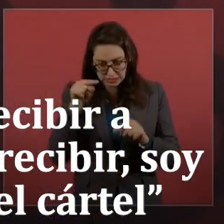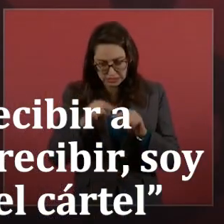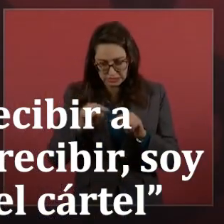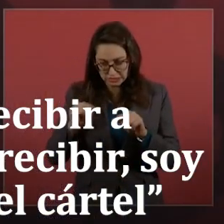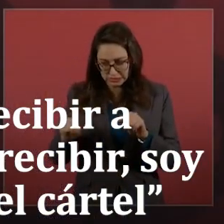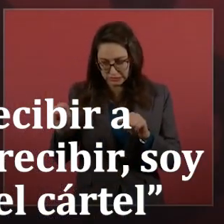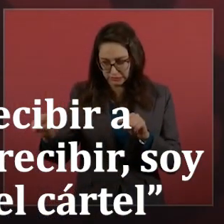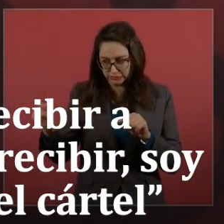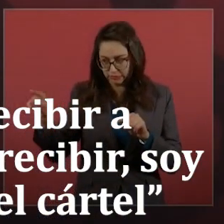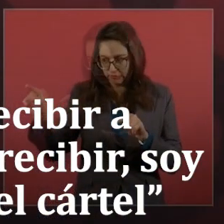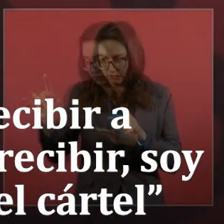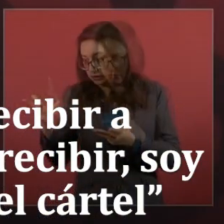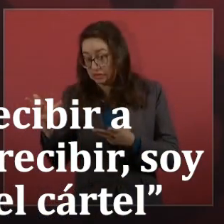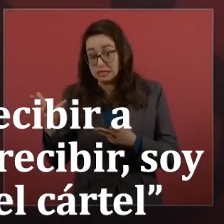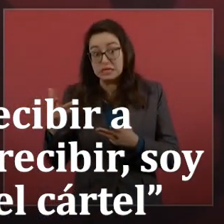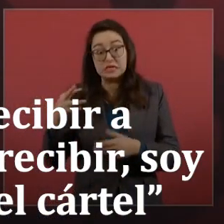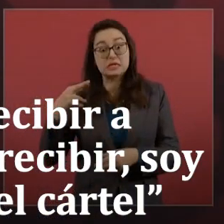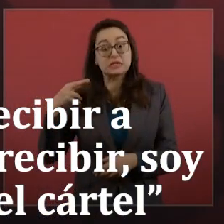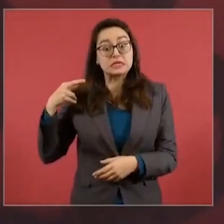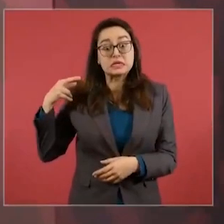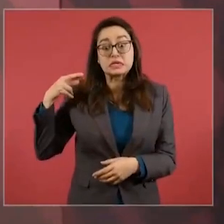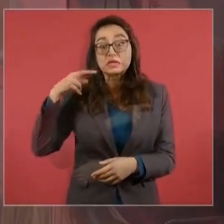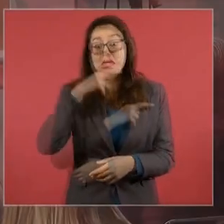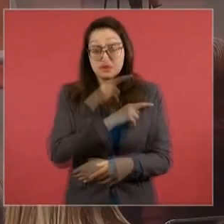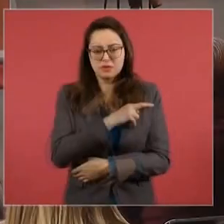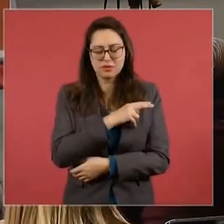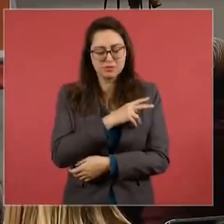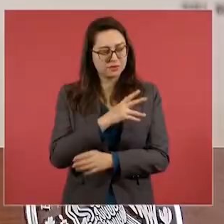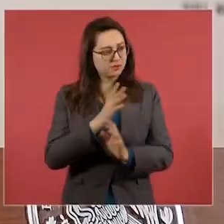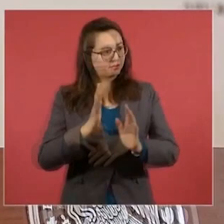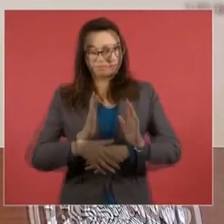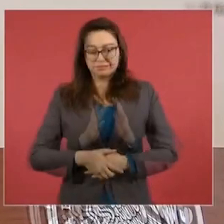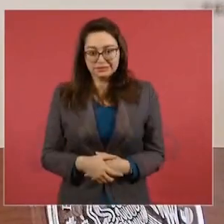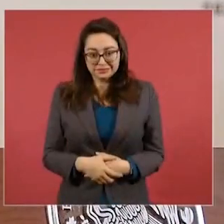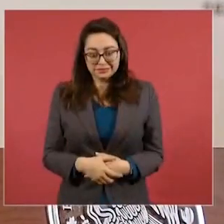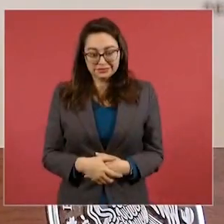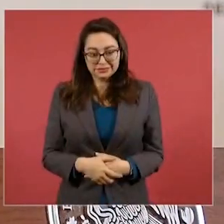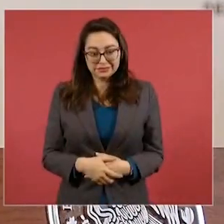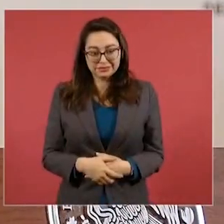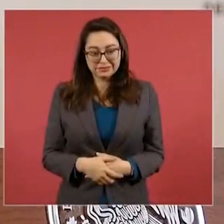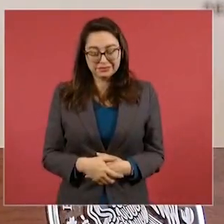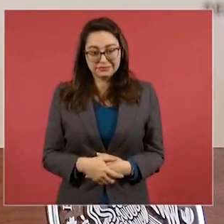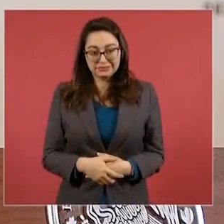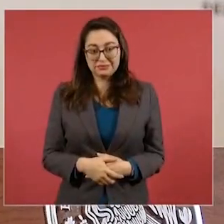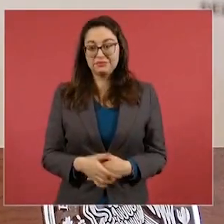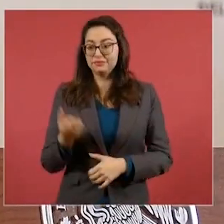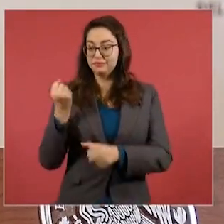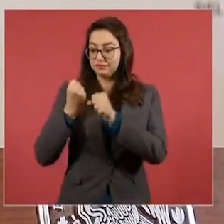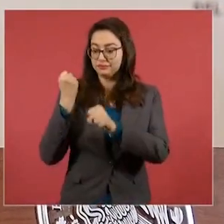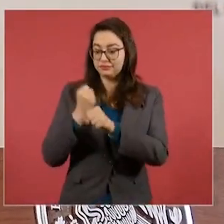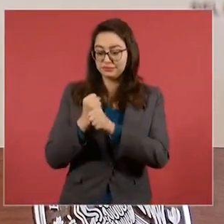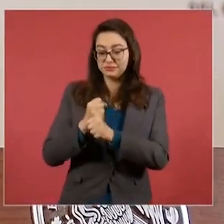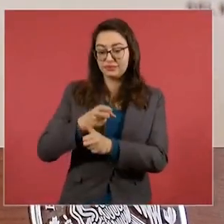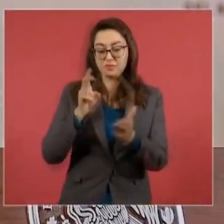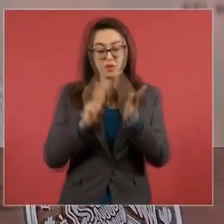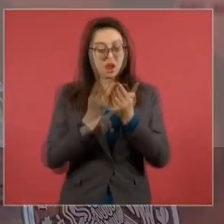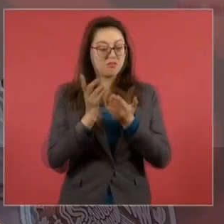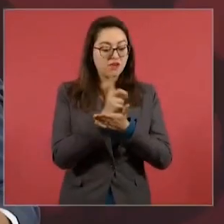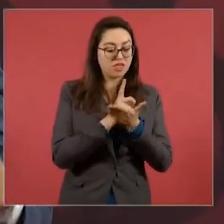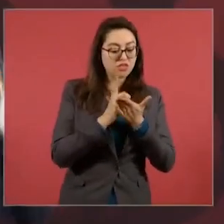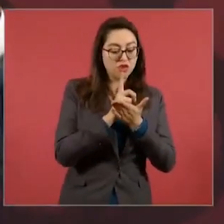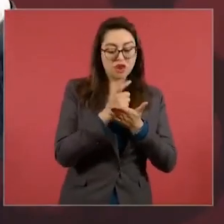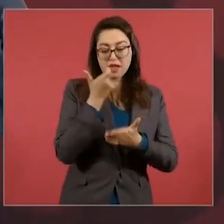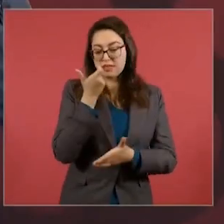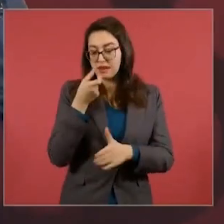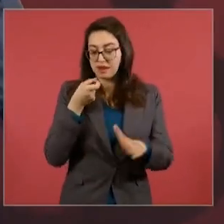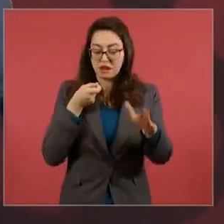el periodista premiado y su reportaje, que nos dieron dinero en el 2006 los del,